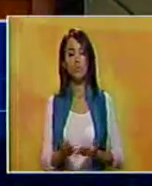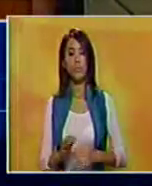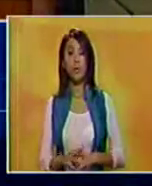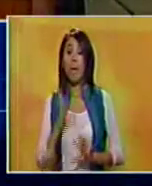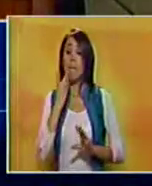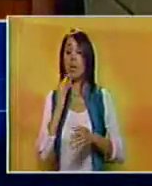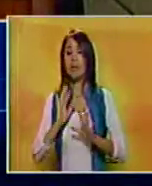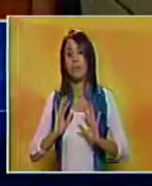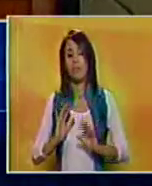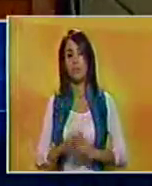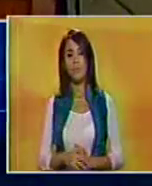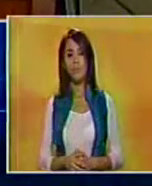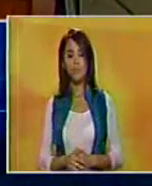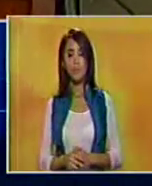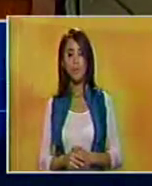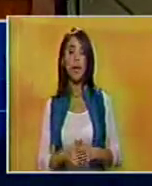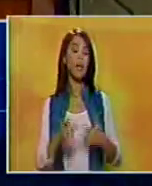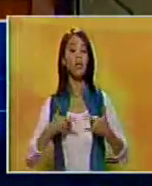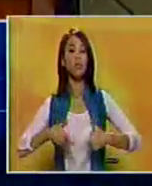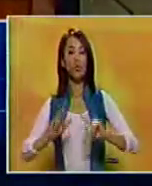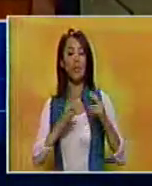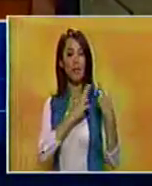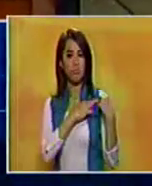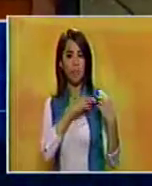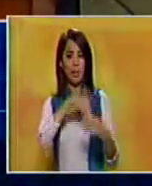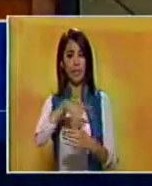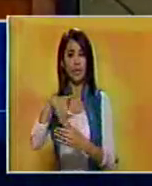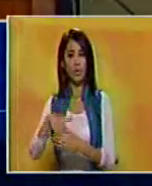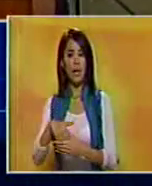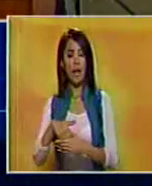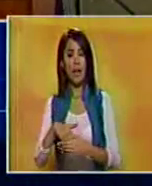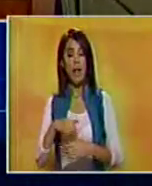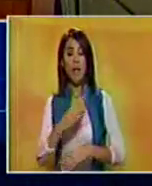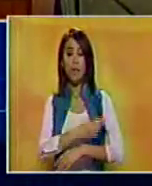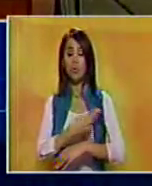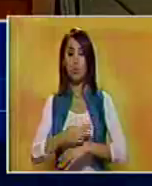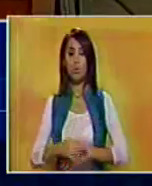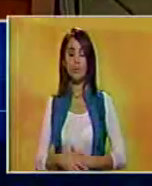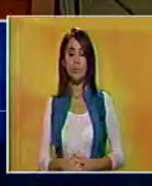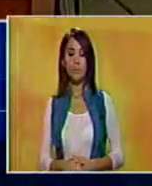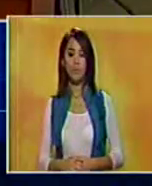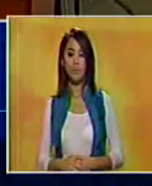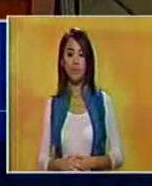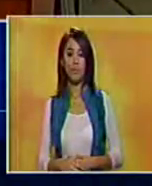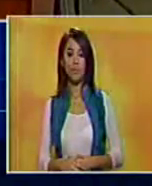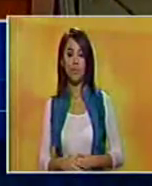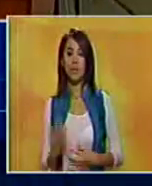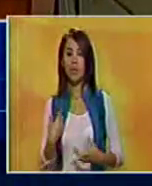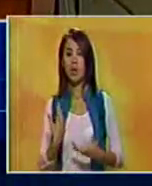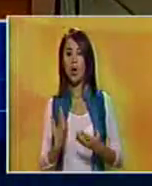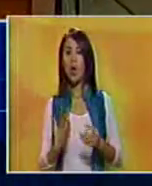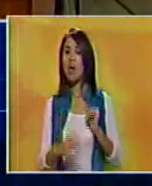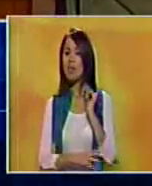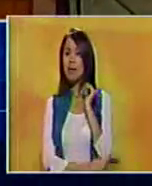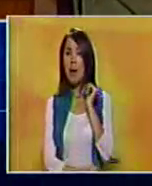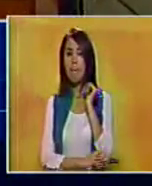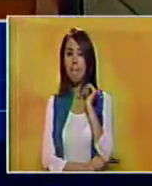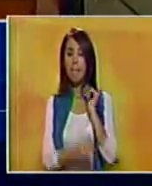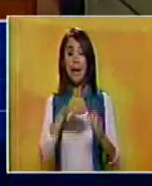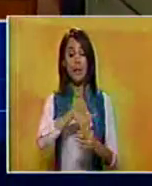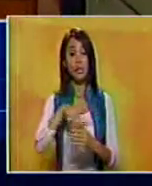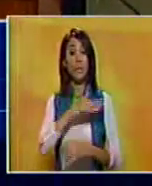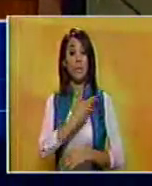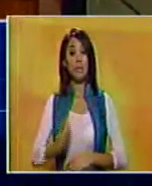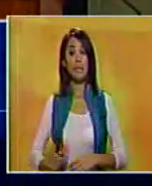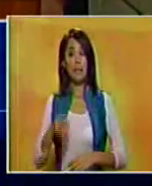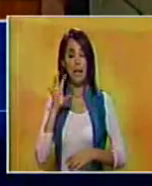ejemplo, venir la Autoridad Electoral de Honduras, que acaba de perpetrar un gigantesco fraude en la realización de las elecciones presidenciales, para